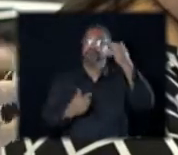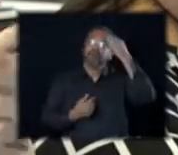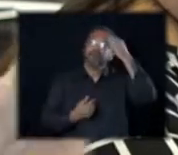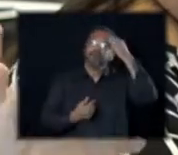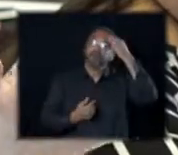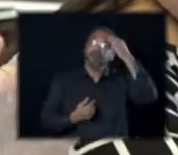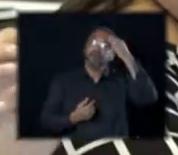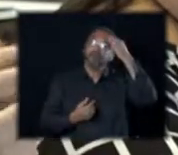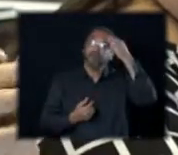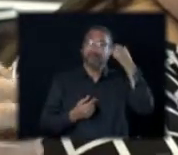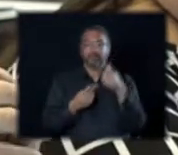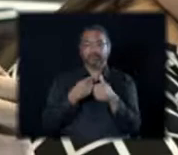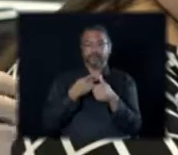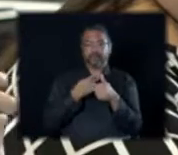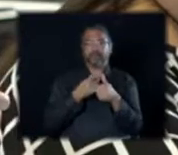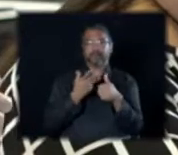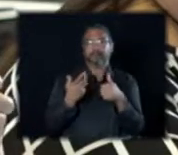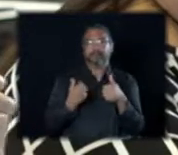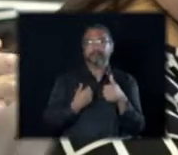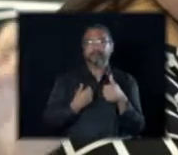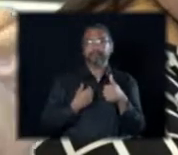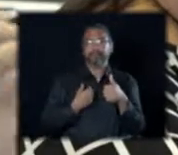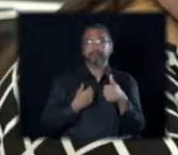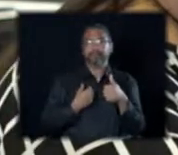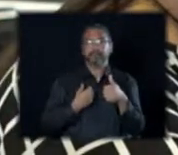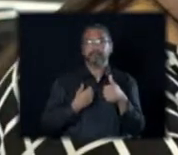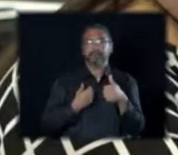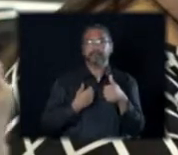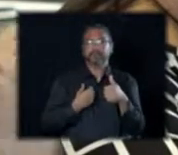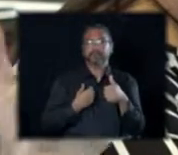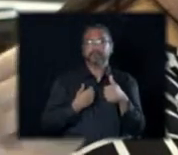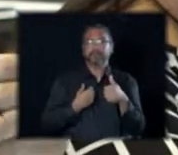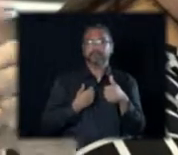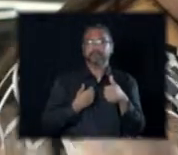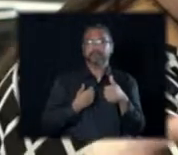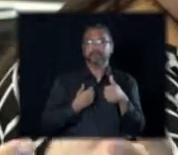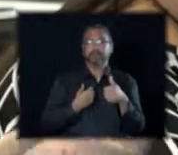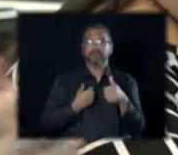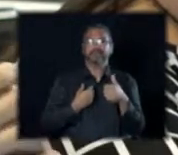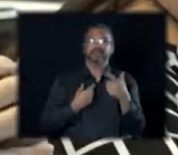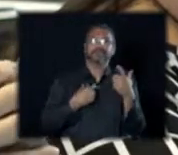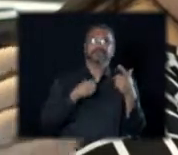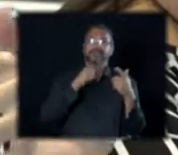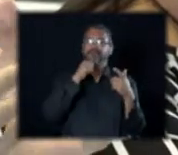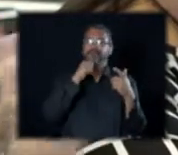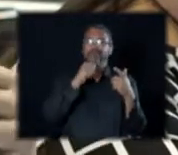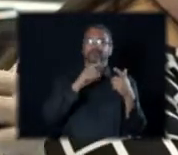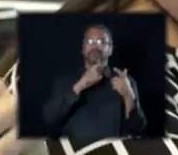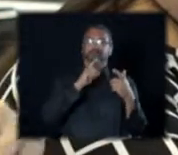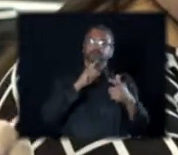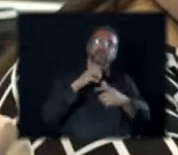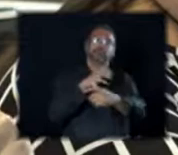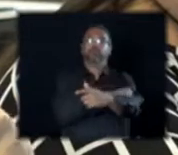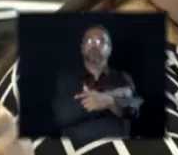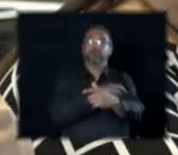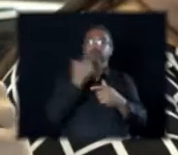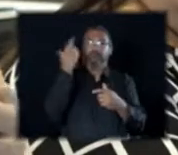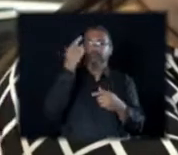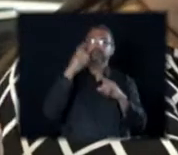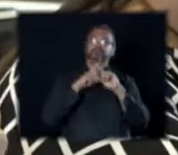Algunas de ellas, a primera vista, no parecerían